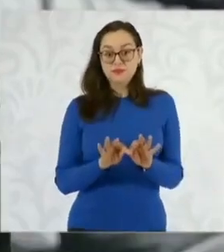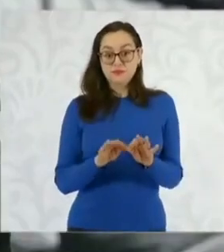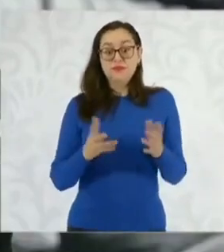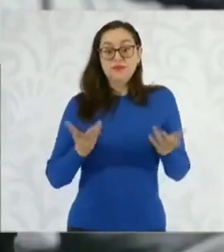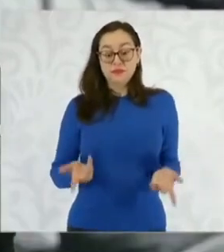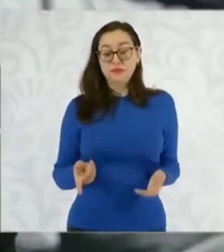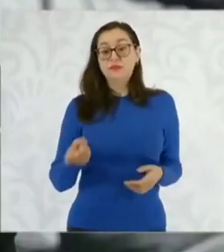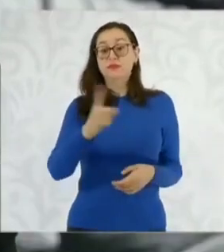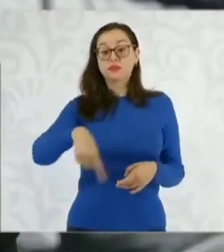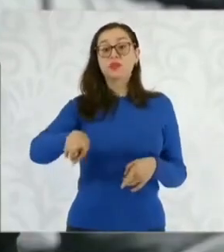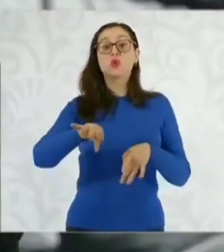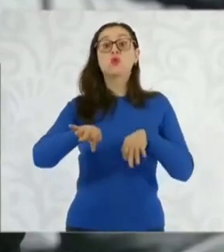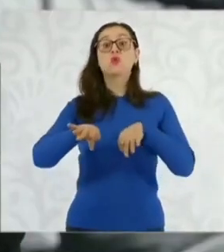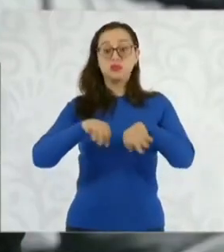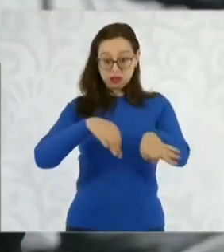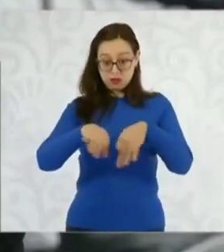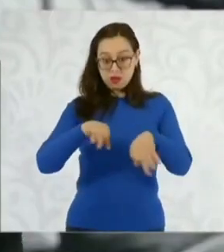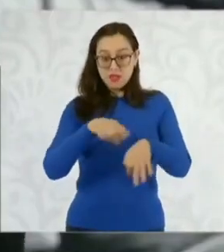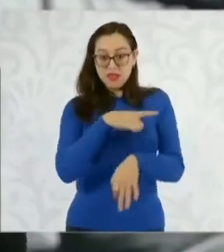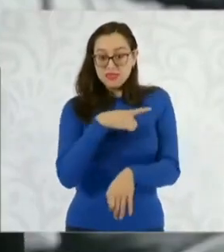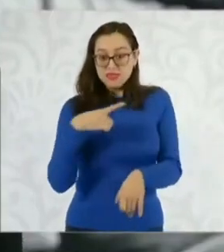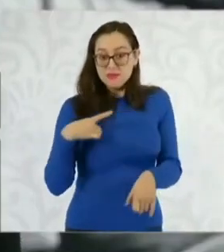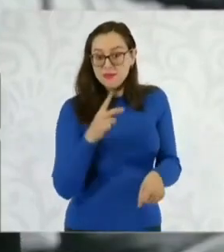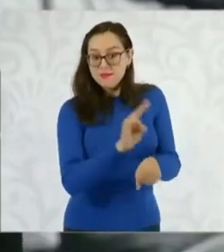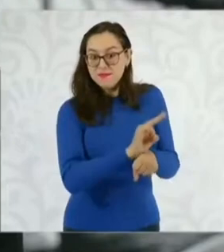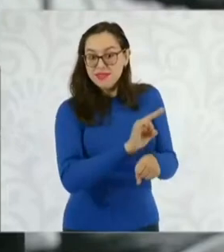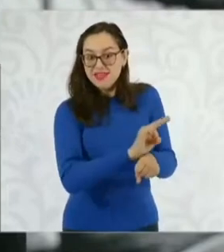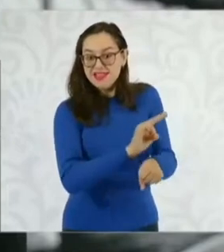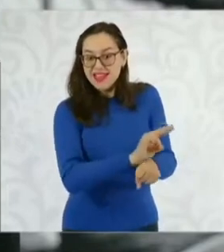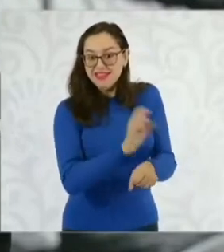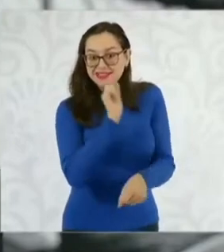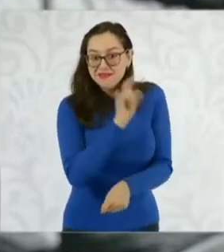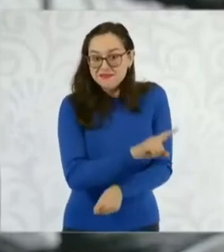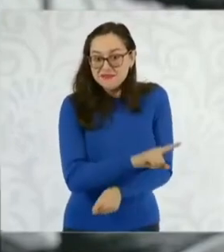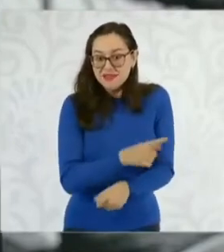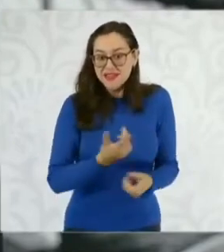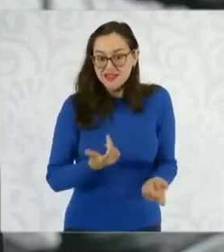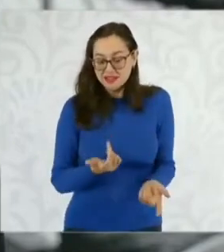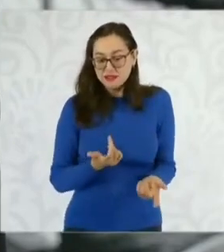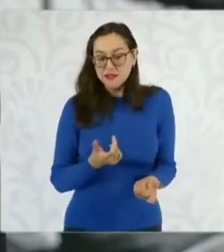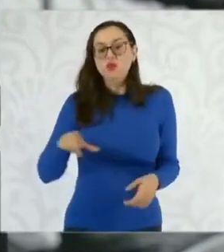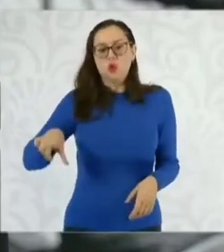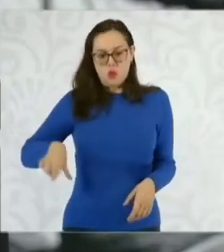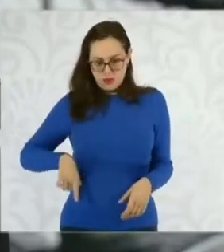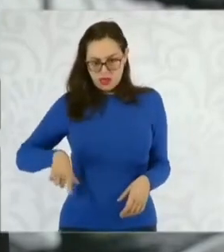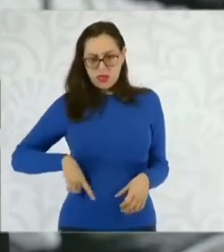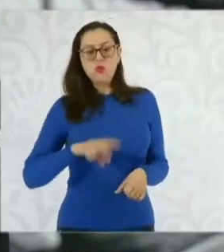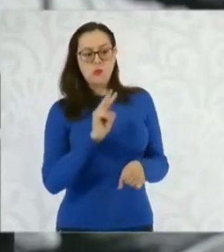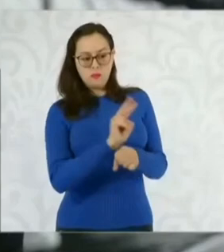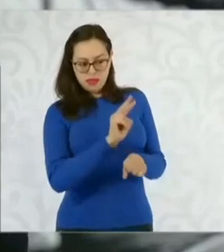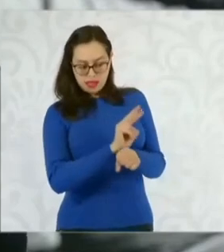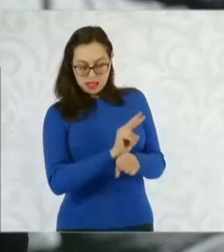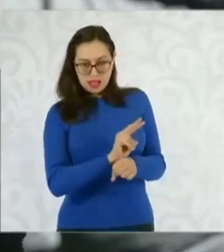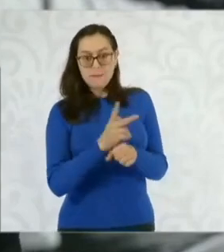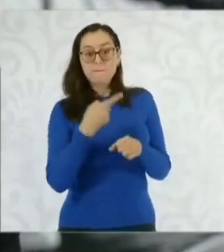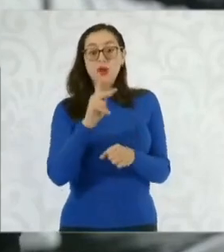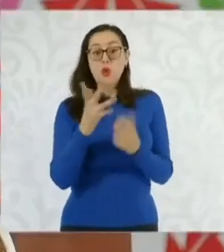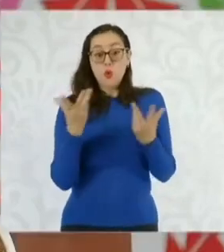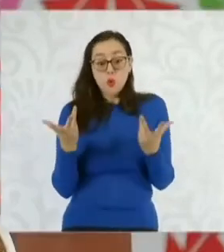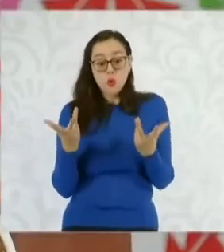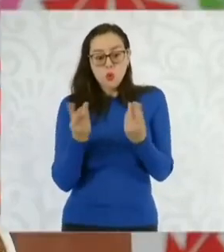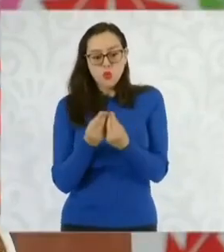los fiscalizadores, por así decirlo, pues nos ayudamos mutuamente, nosotros a hacer nuestra tarea de inspección y